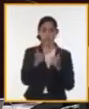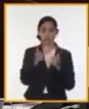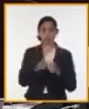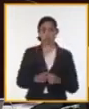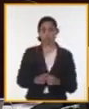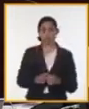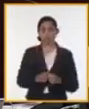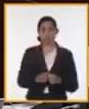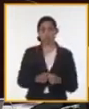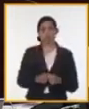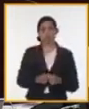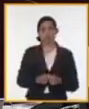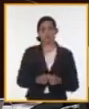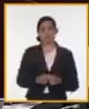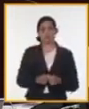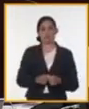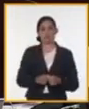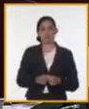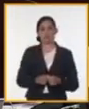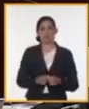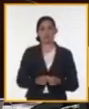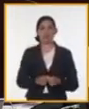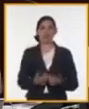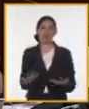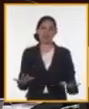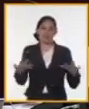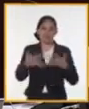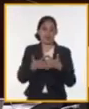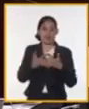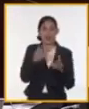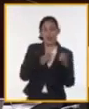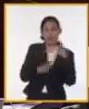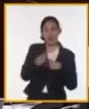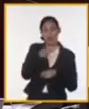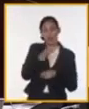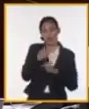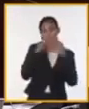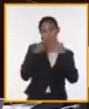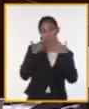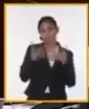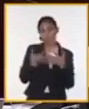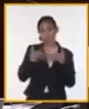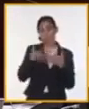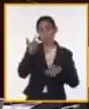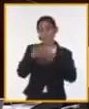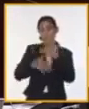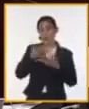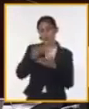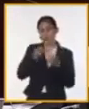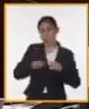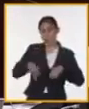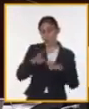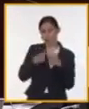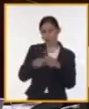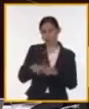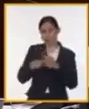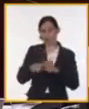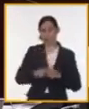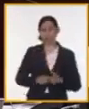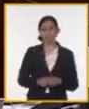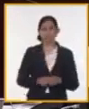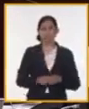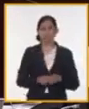menos, como yo digo, servirnos la mesa para tratar algunos de estos problemas específicos. Y en